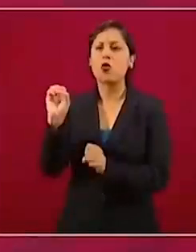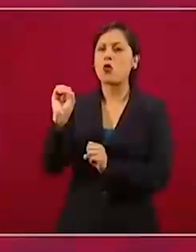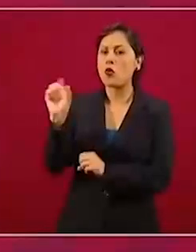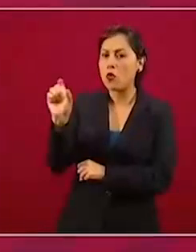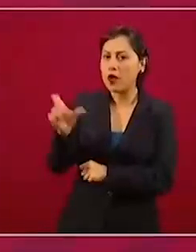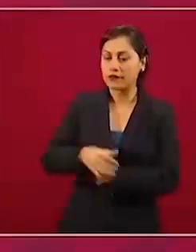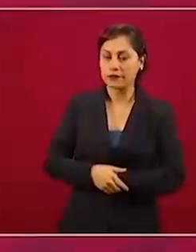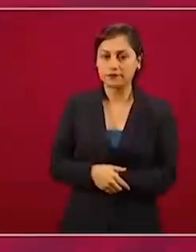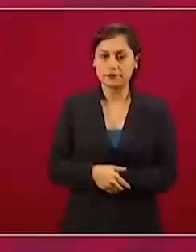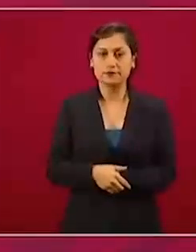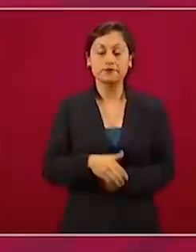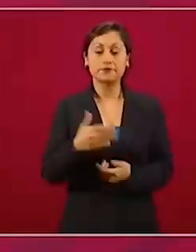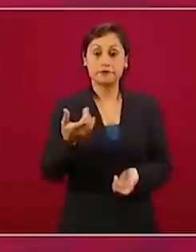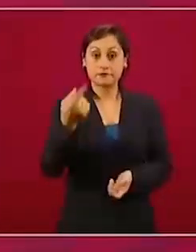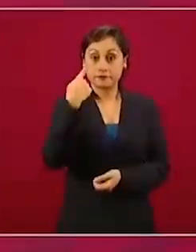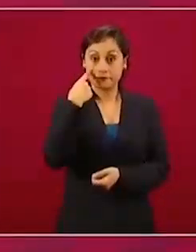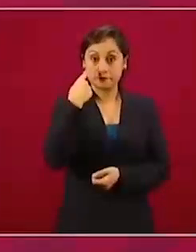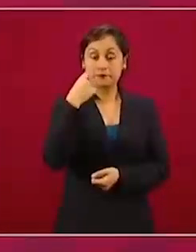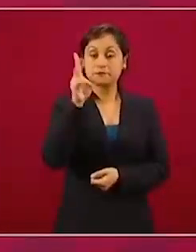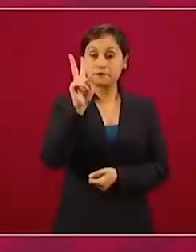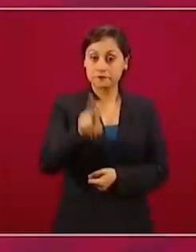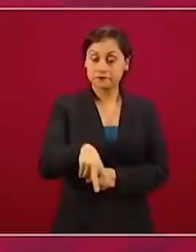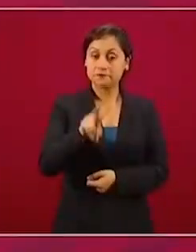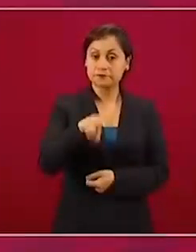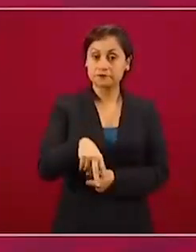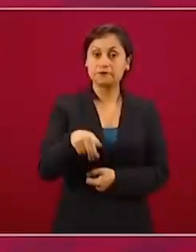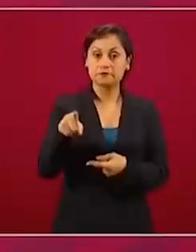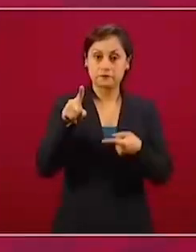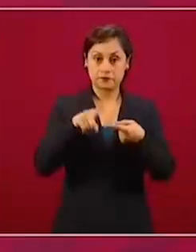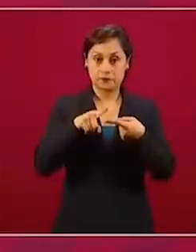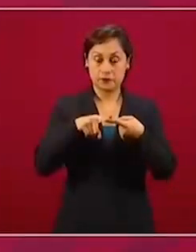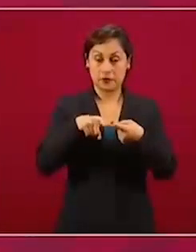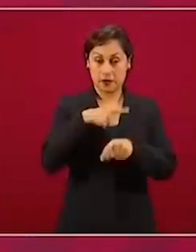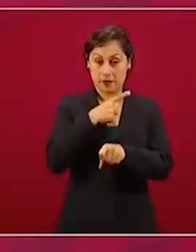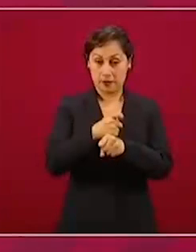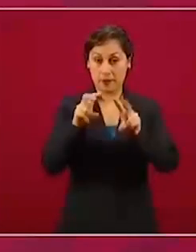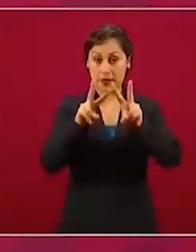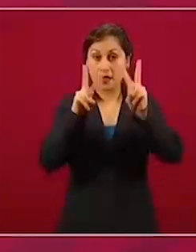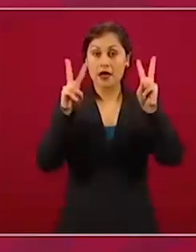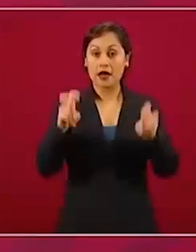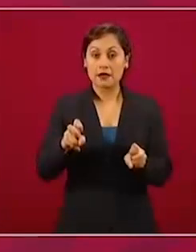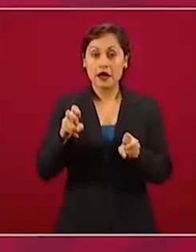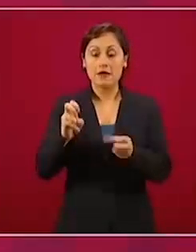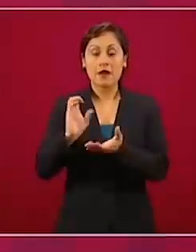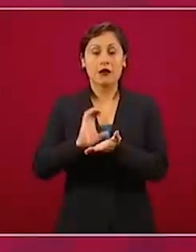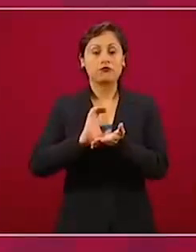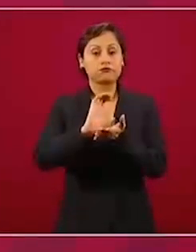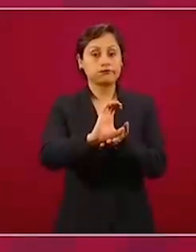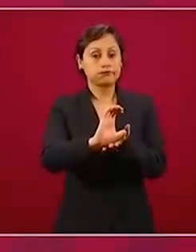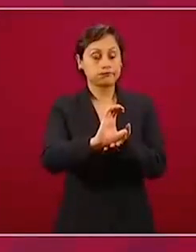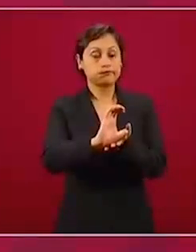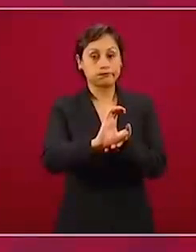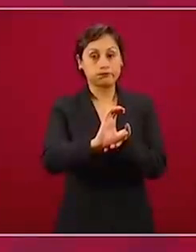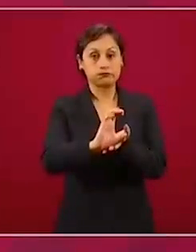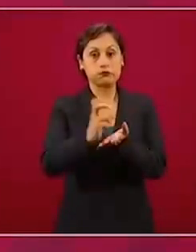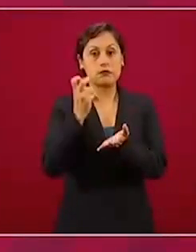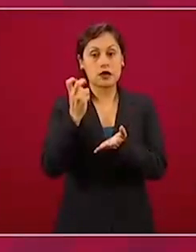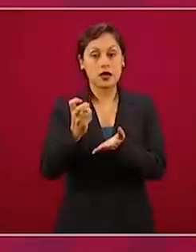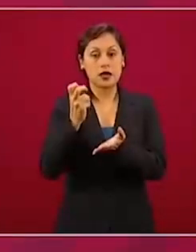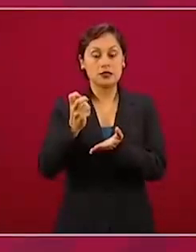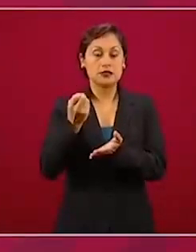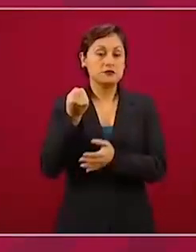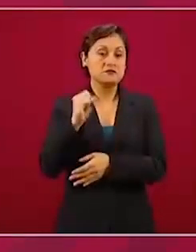Lo cierto que lo del crédito es una operación de rutina, vamos a